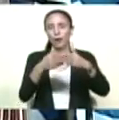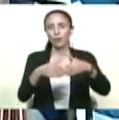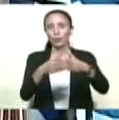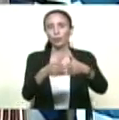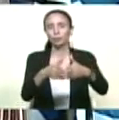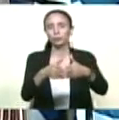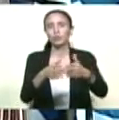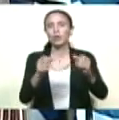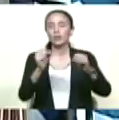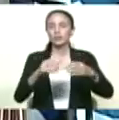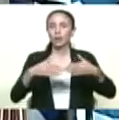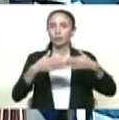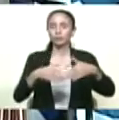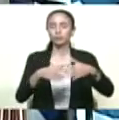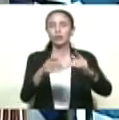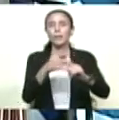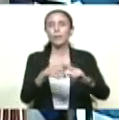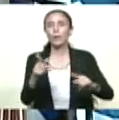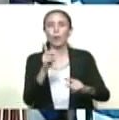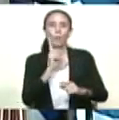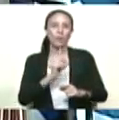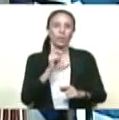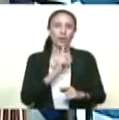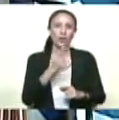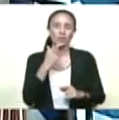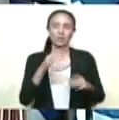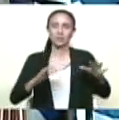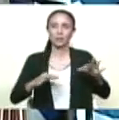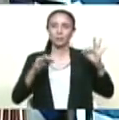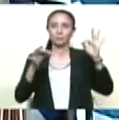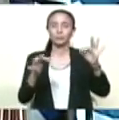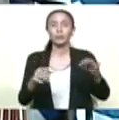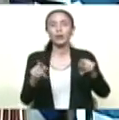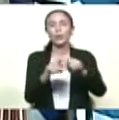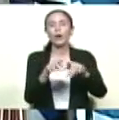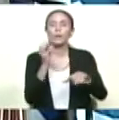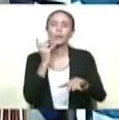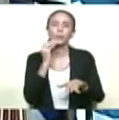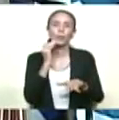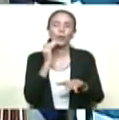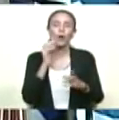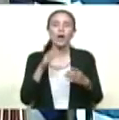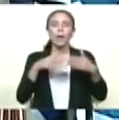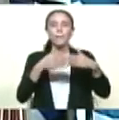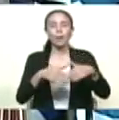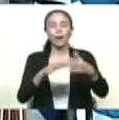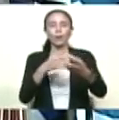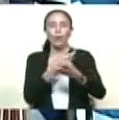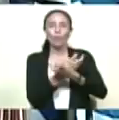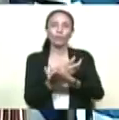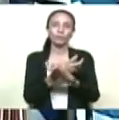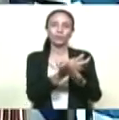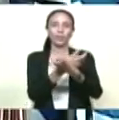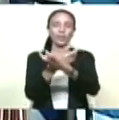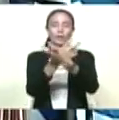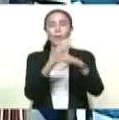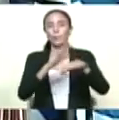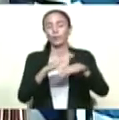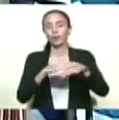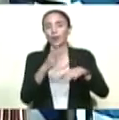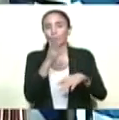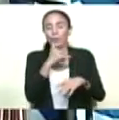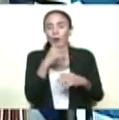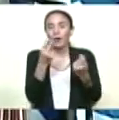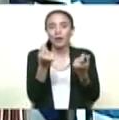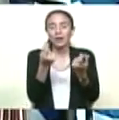terminó siendo un buque chatarra yo lo he llamado el barco fantasma porque bueno imagínense ustedes se pagaron